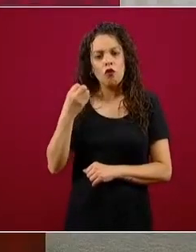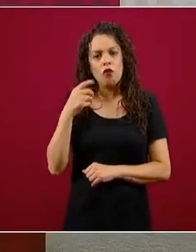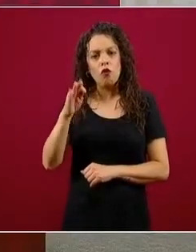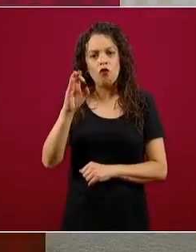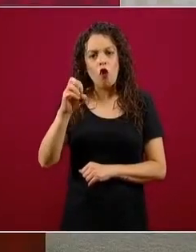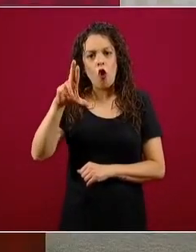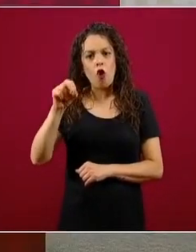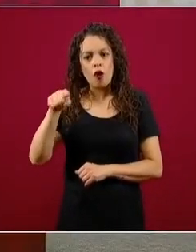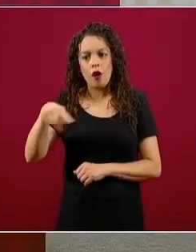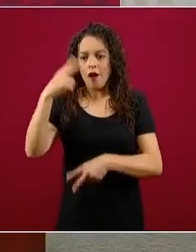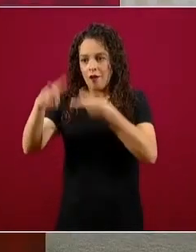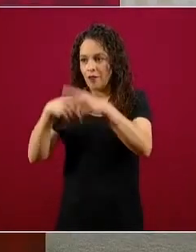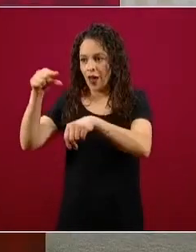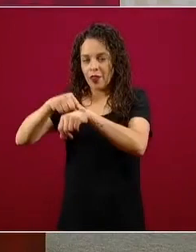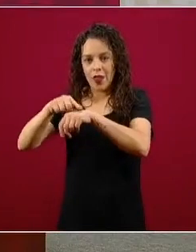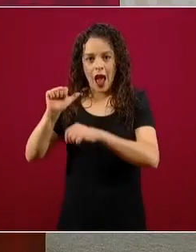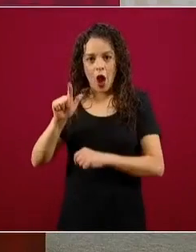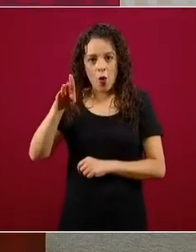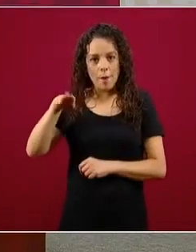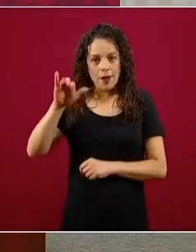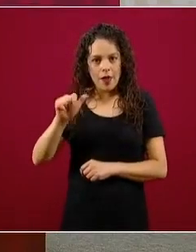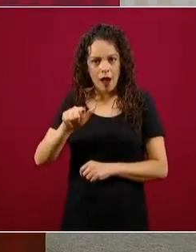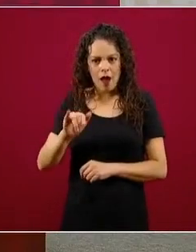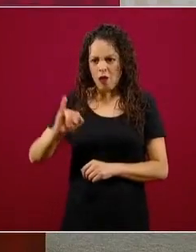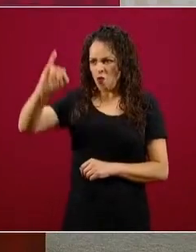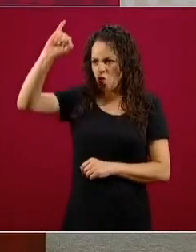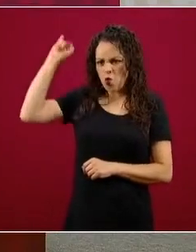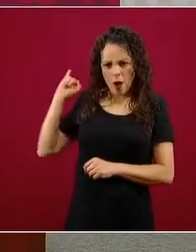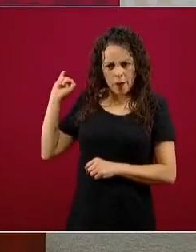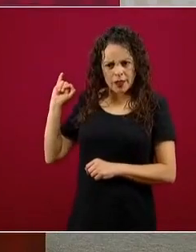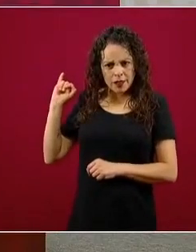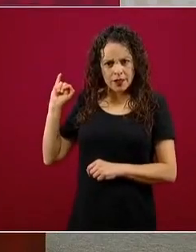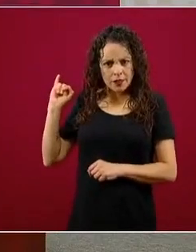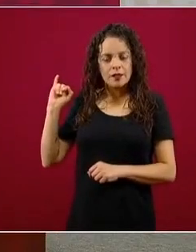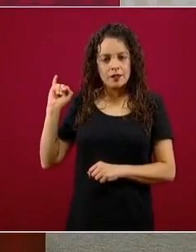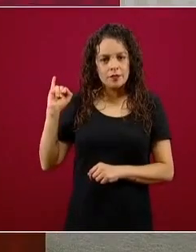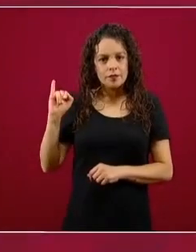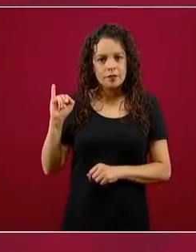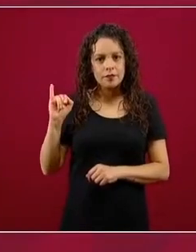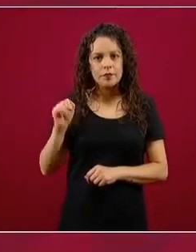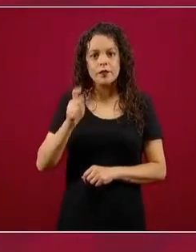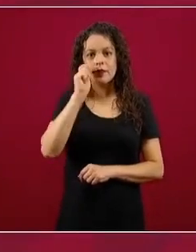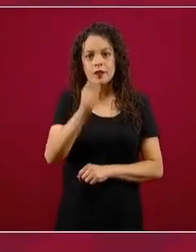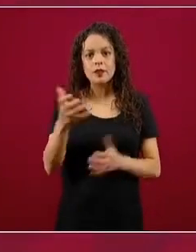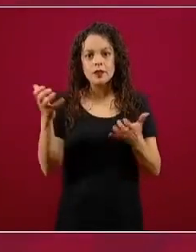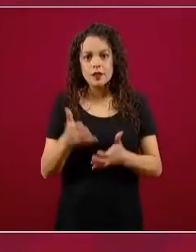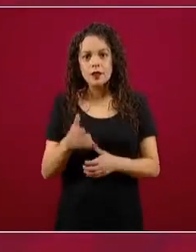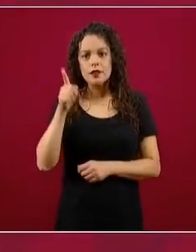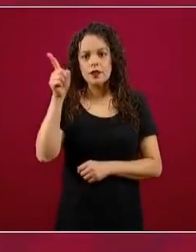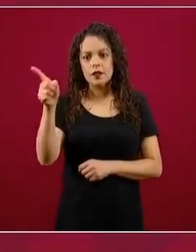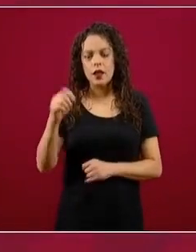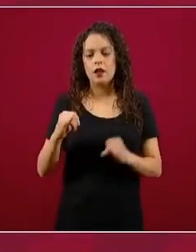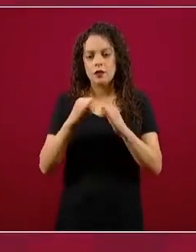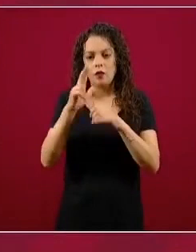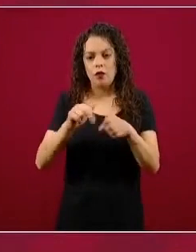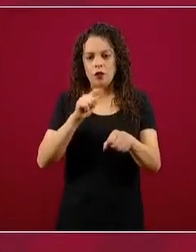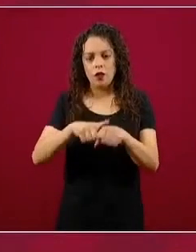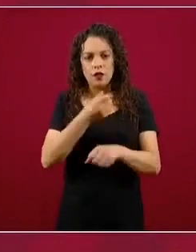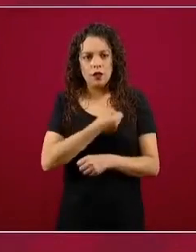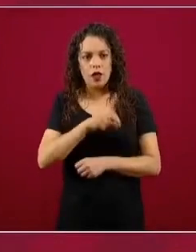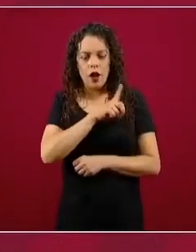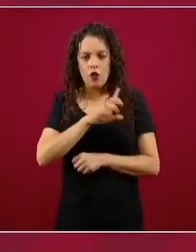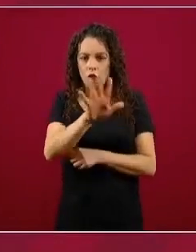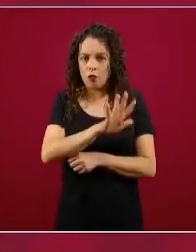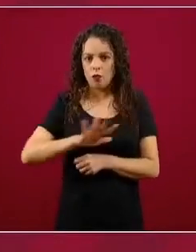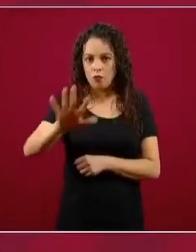representante de la Organización Mundial de la Salud, el jueves pasado, un foro organizado por el Instituto Nacional de Salud Pública. Les recomiendo que